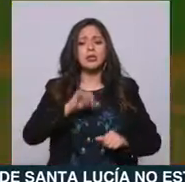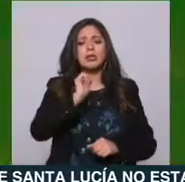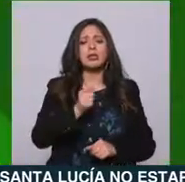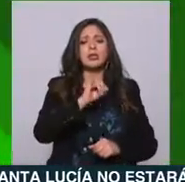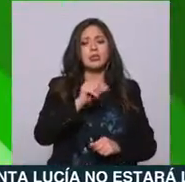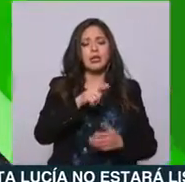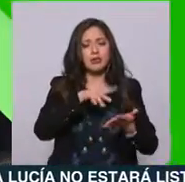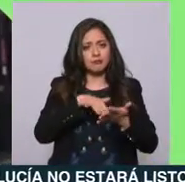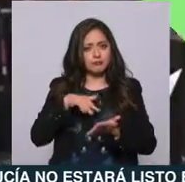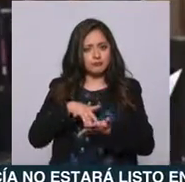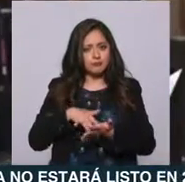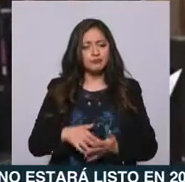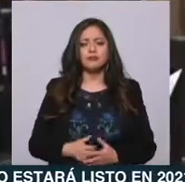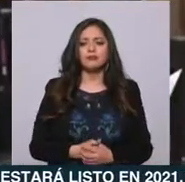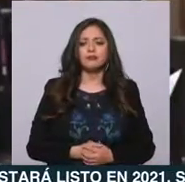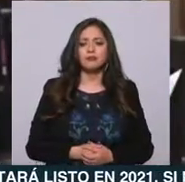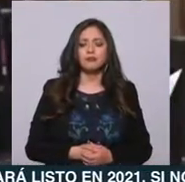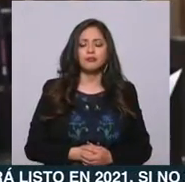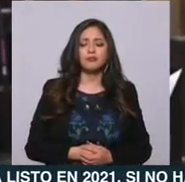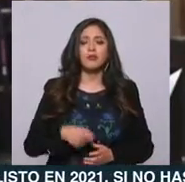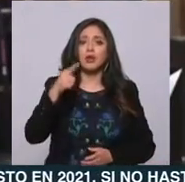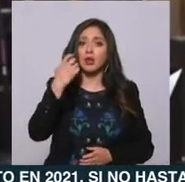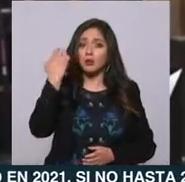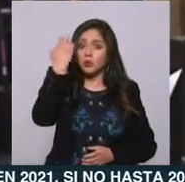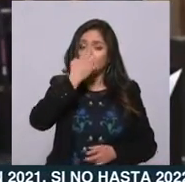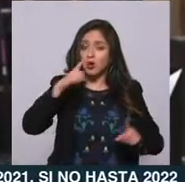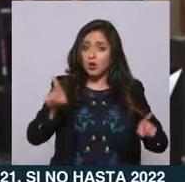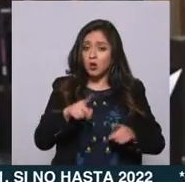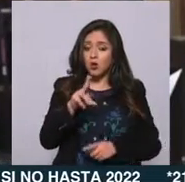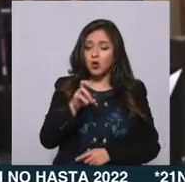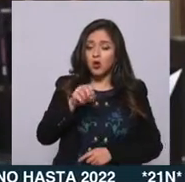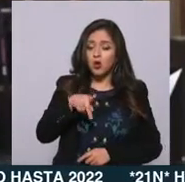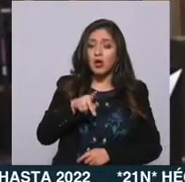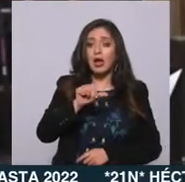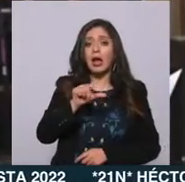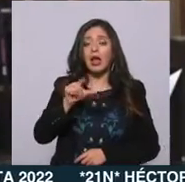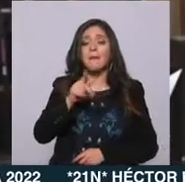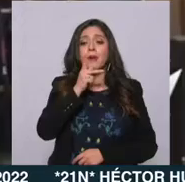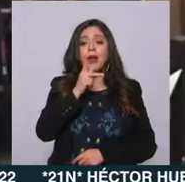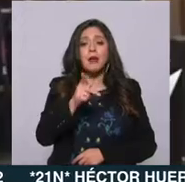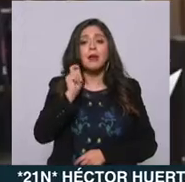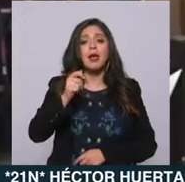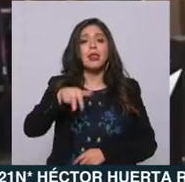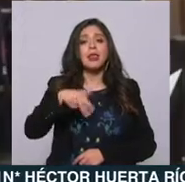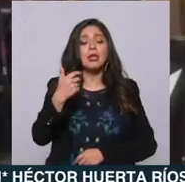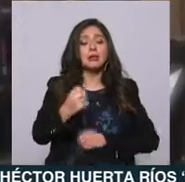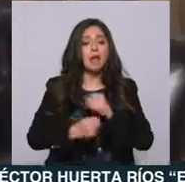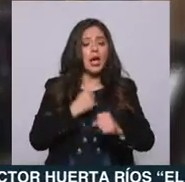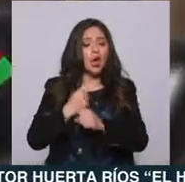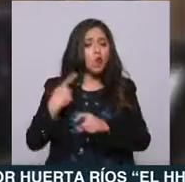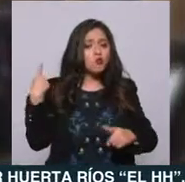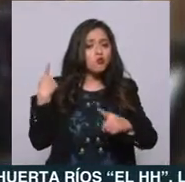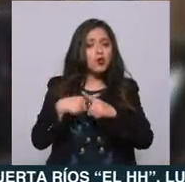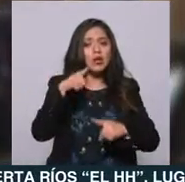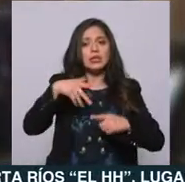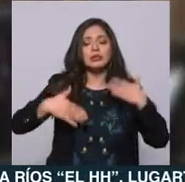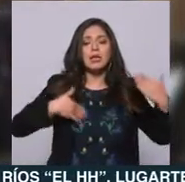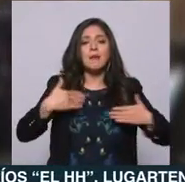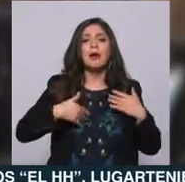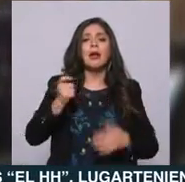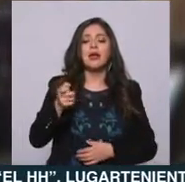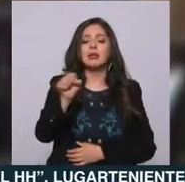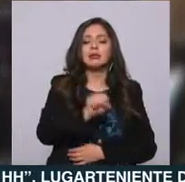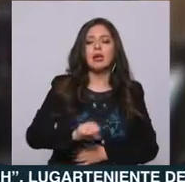literario. La Escuela de Música del Rock a la Palabra cumple 13 años y para festejar ofrecerá este sábado